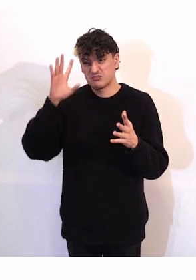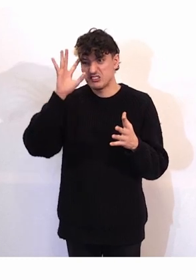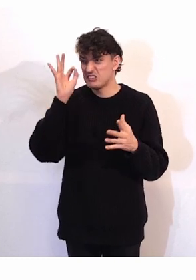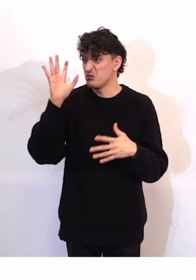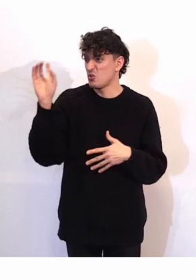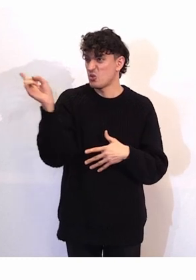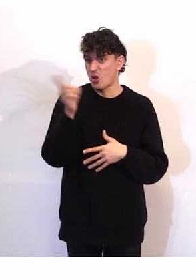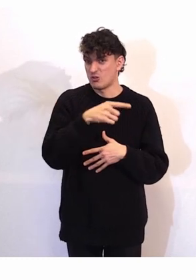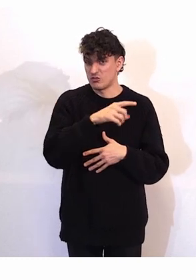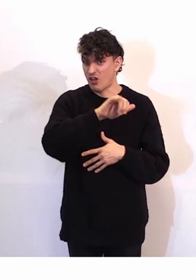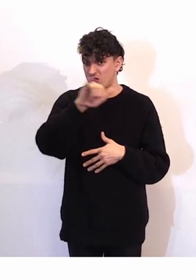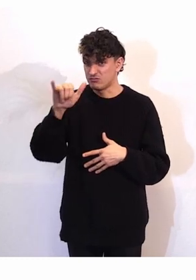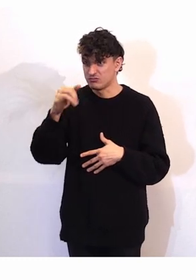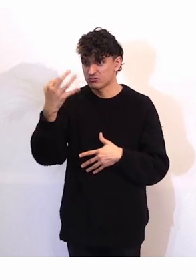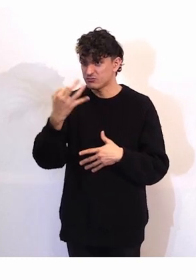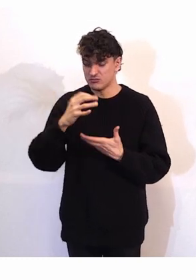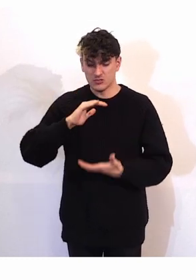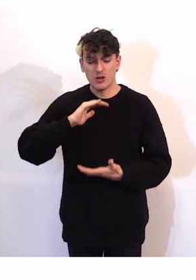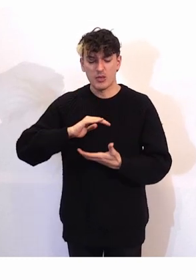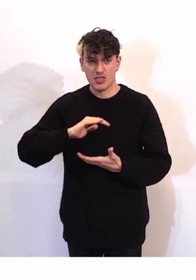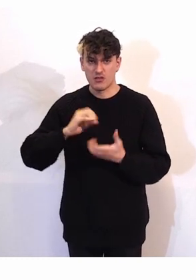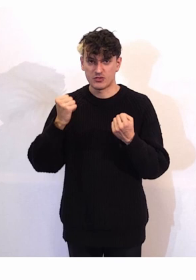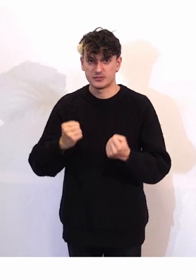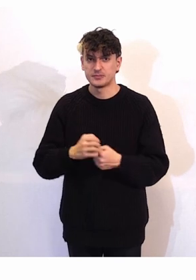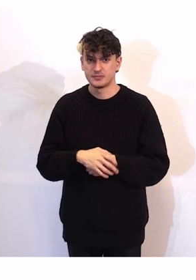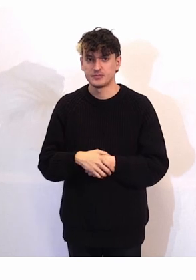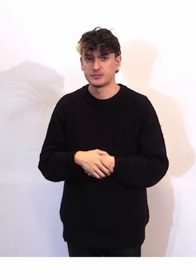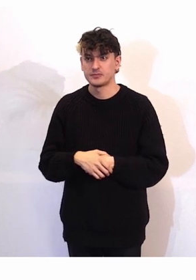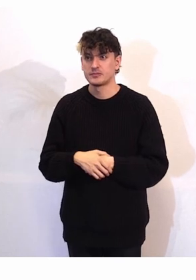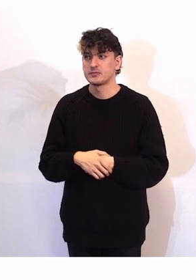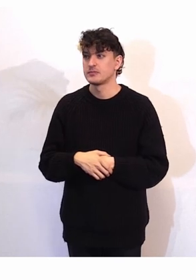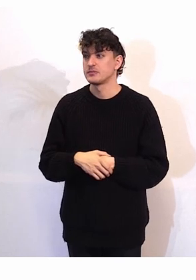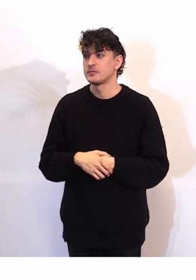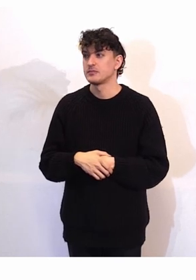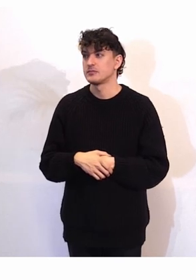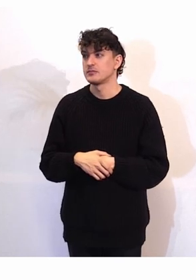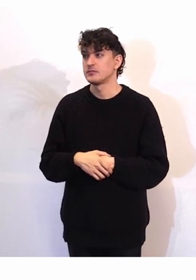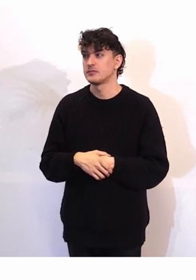o sea, tenemos que tener siempre... Oye, ¿hablas tú? ¿Hablas tú?